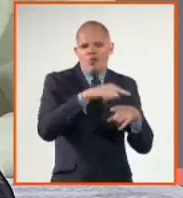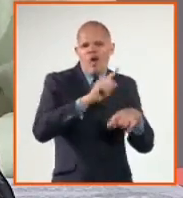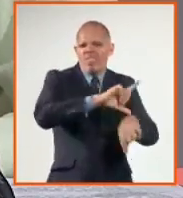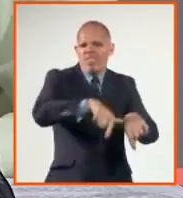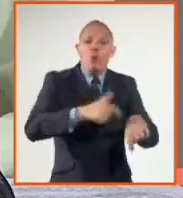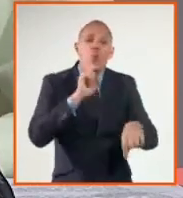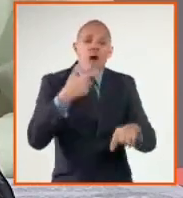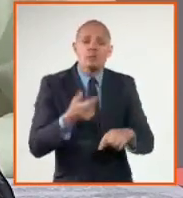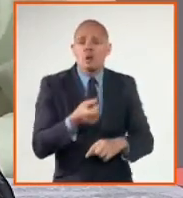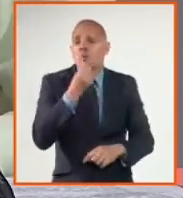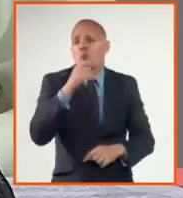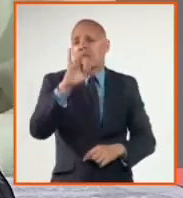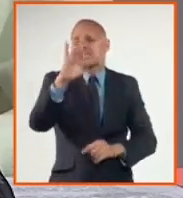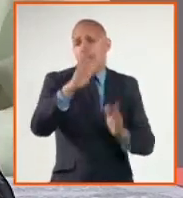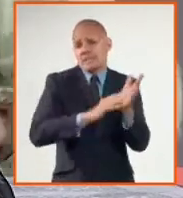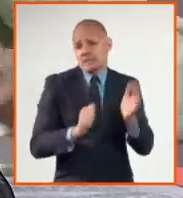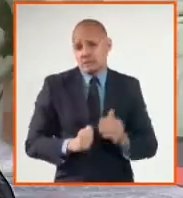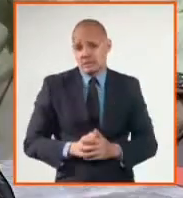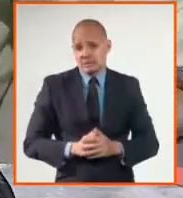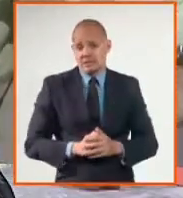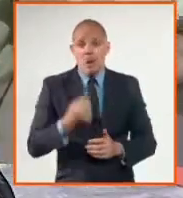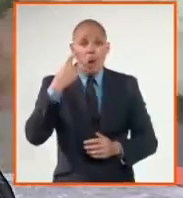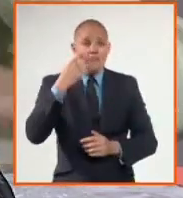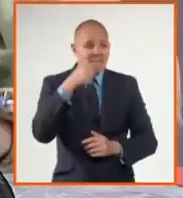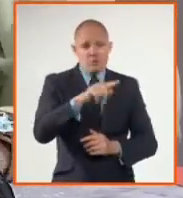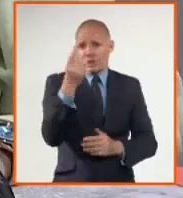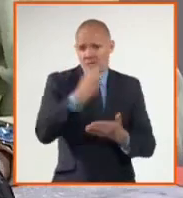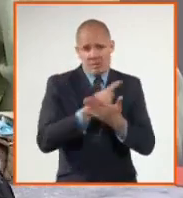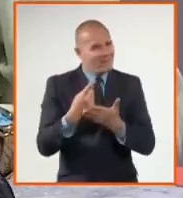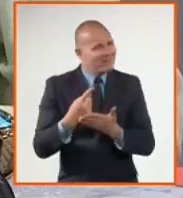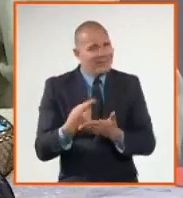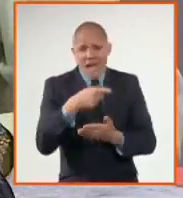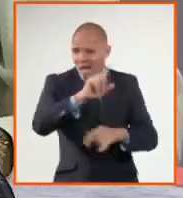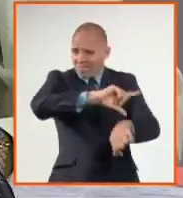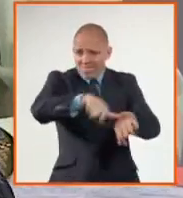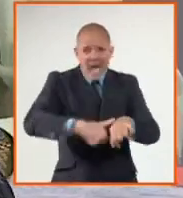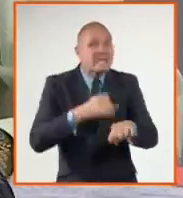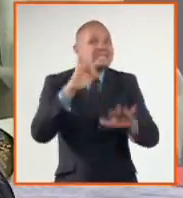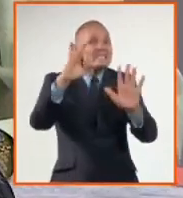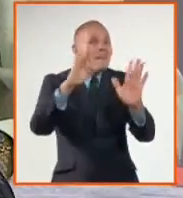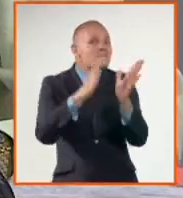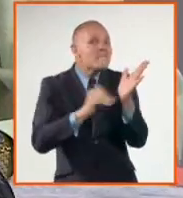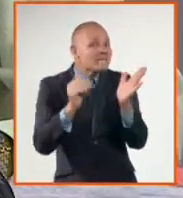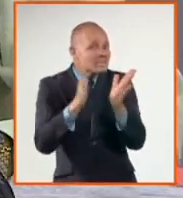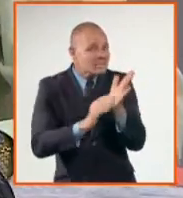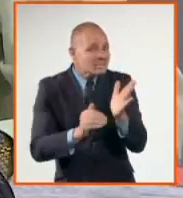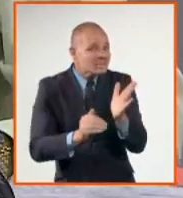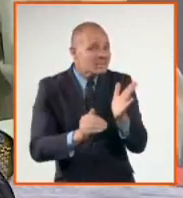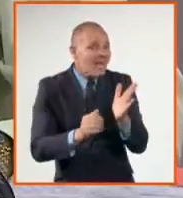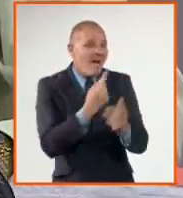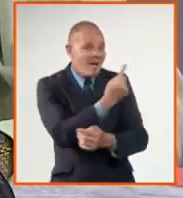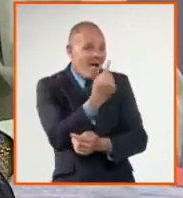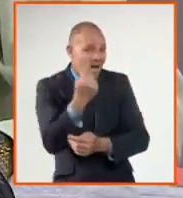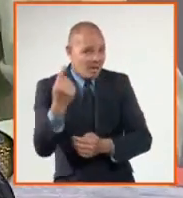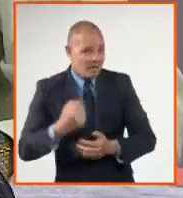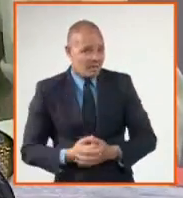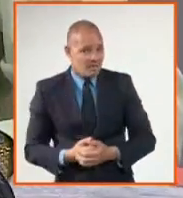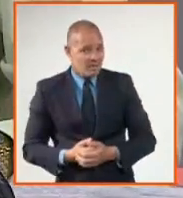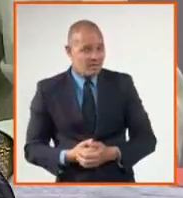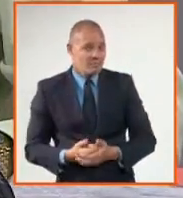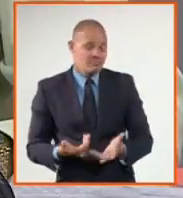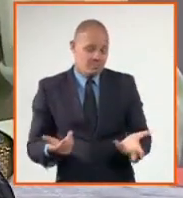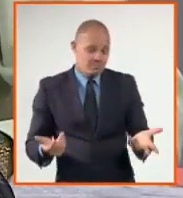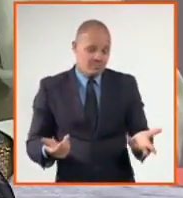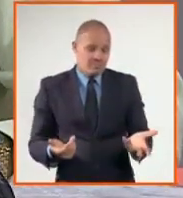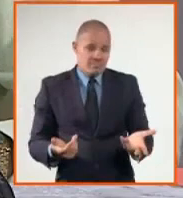recursos para poder hacer esto estos mantenimientos capital es la situación completa yo quiero decir que se